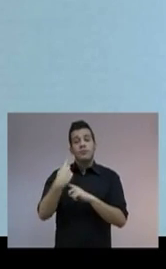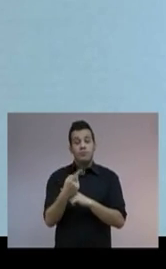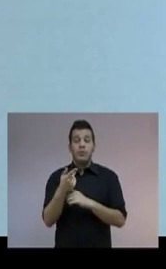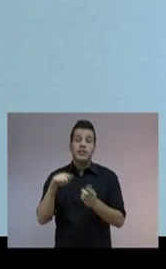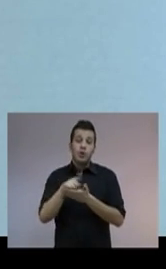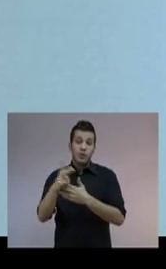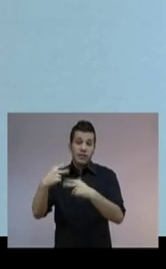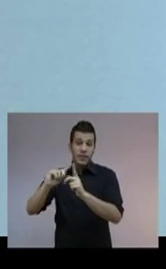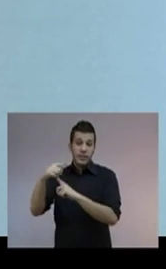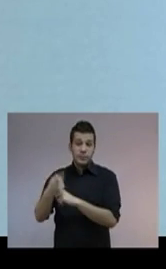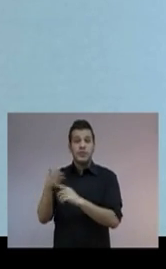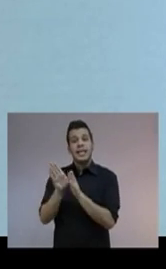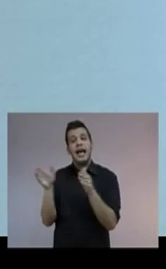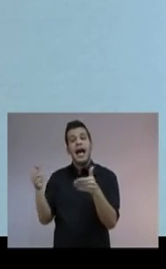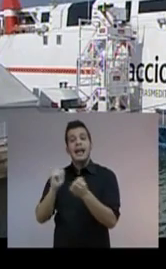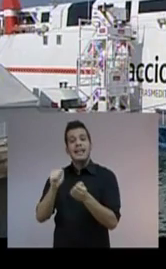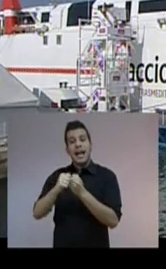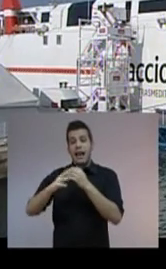una encantadora cala de pescadores.